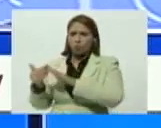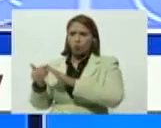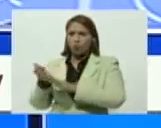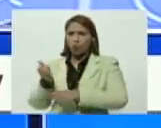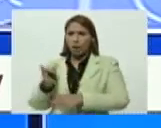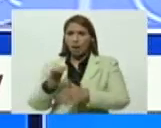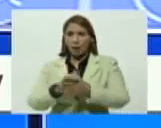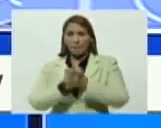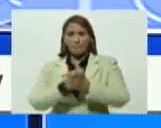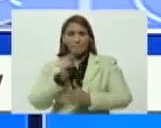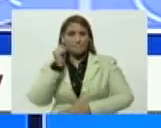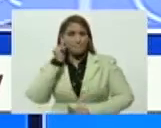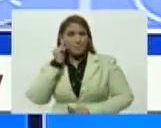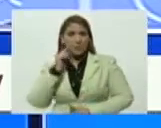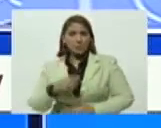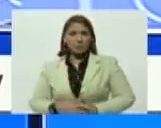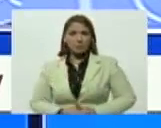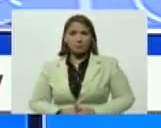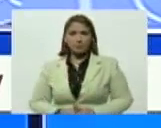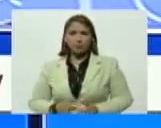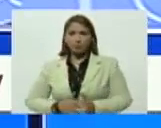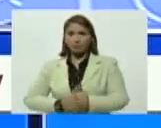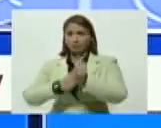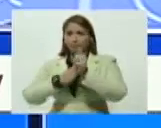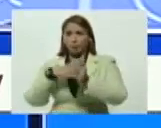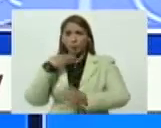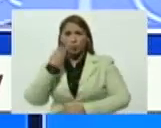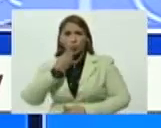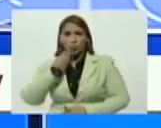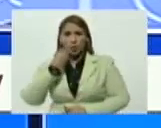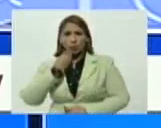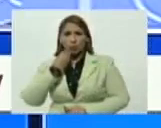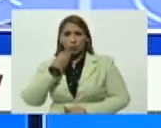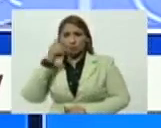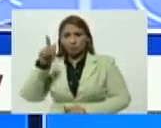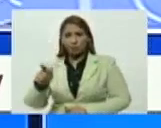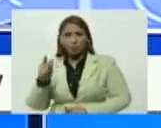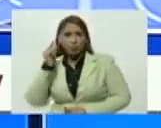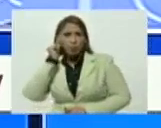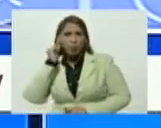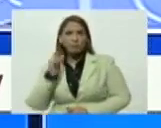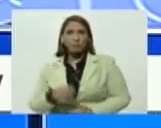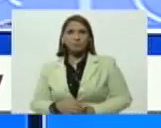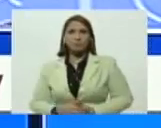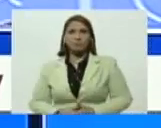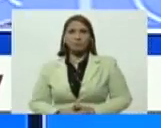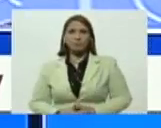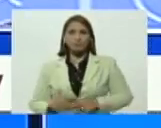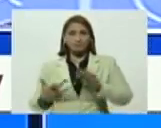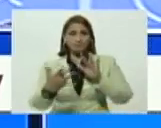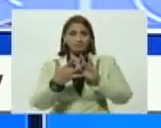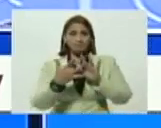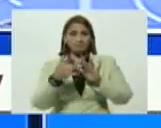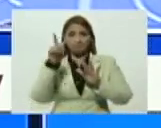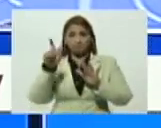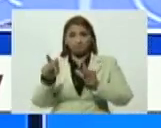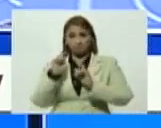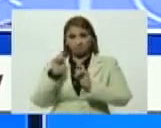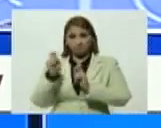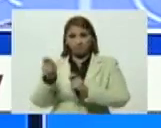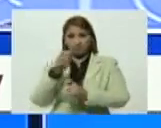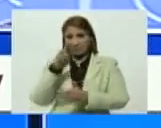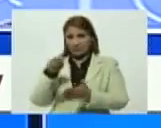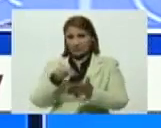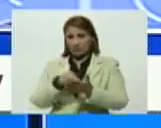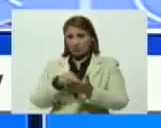la compañera lideresa de la juventud, Gabriela Peña, que es la comisionada nacional